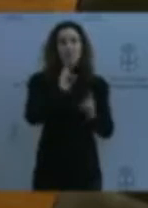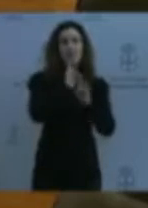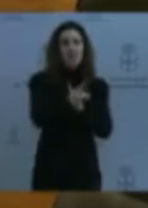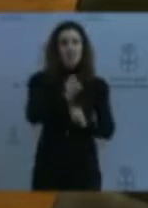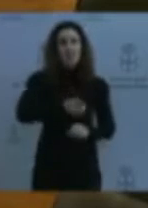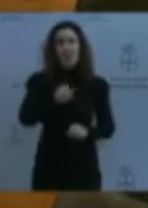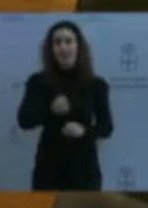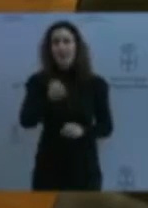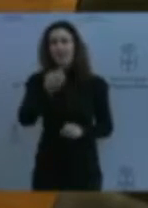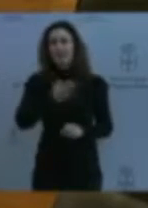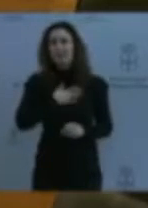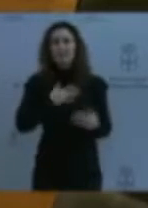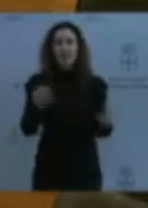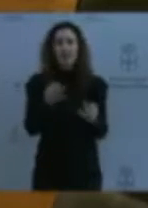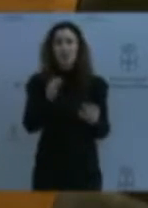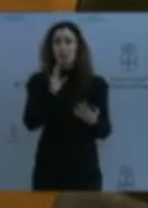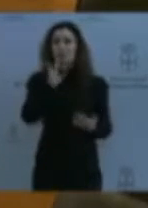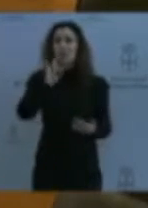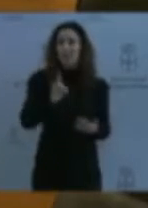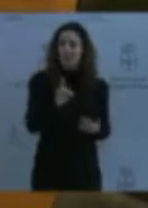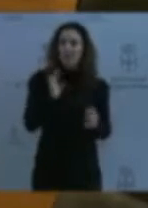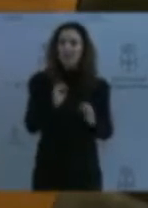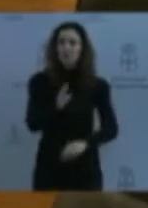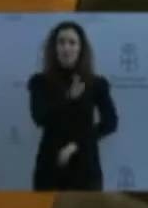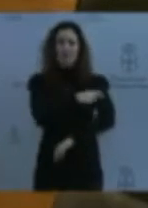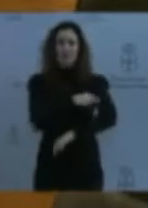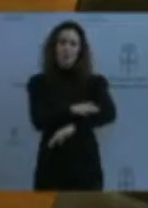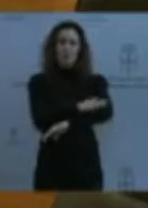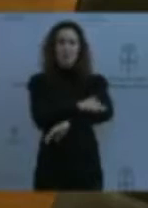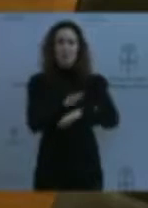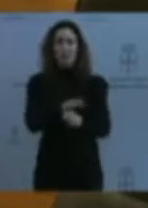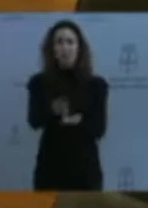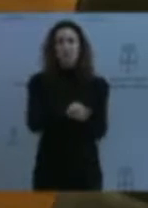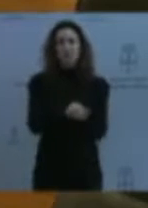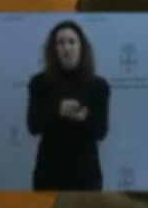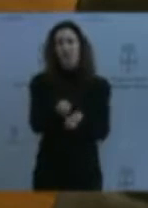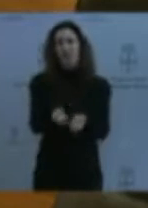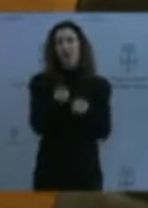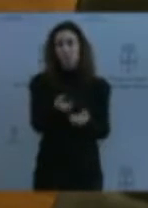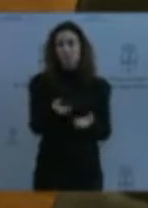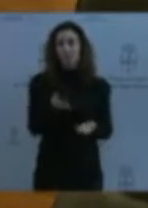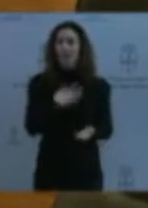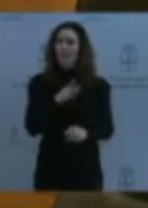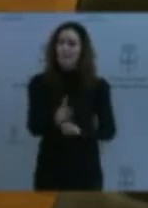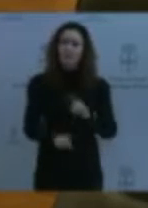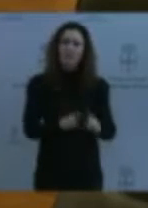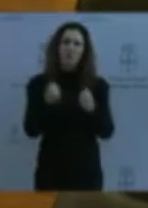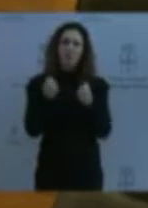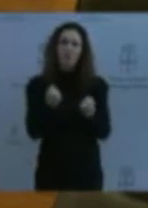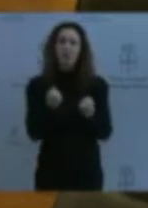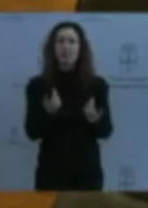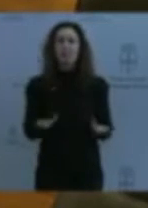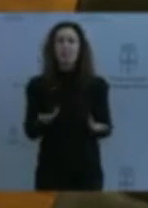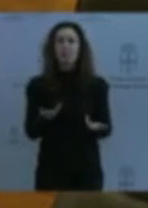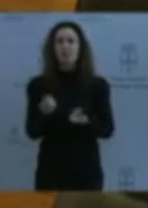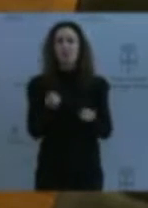ahora mismo delegación de gobierno para recoger los datos. Bueno, pues a nosotros nos preocupa muchísimo cómo se está haciendo esa coordinación para que ninguno de